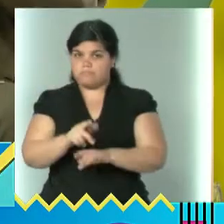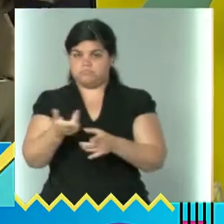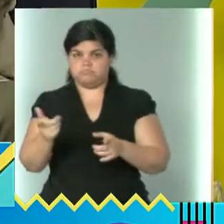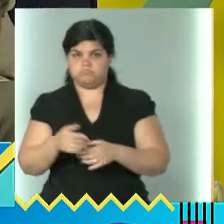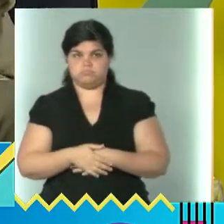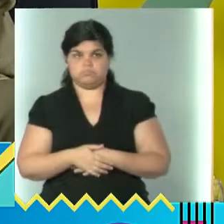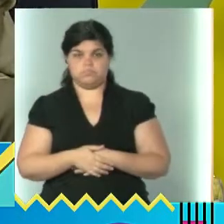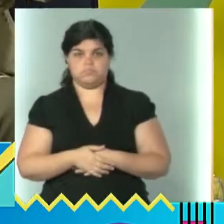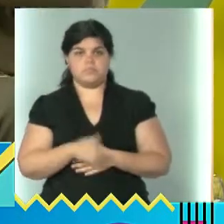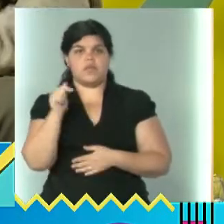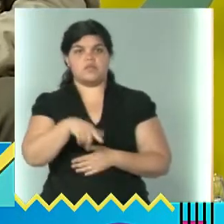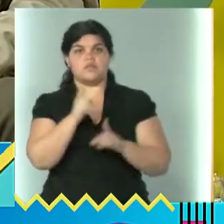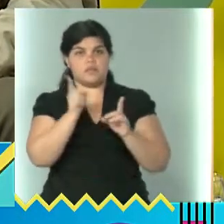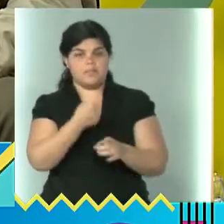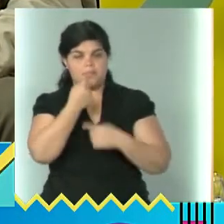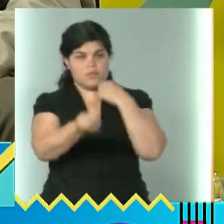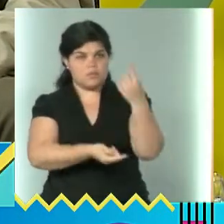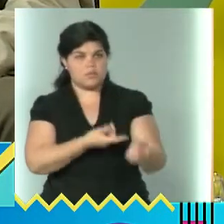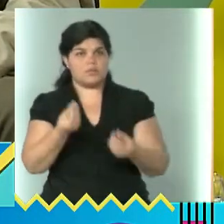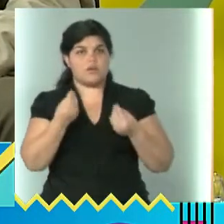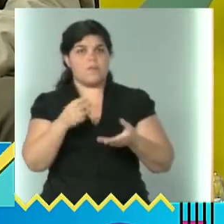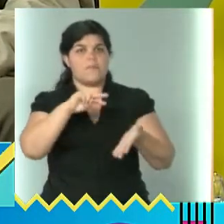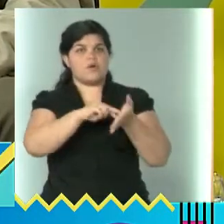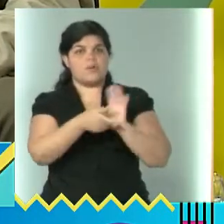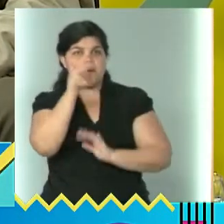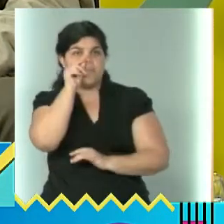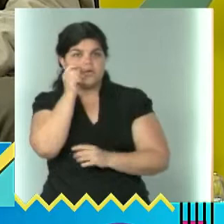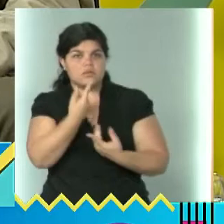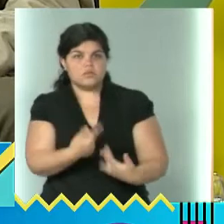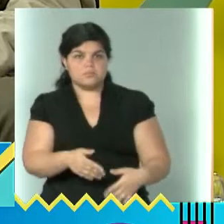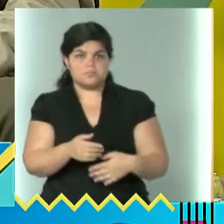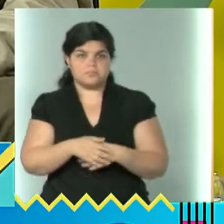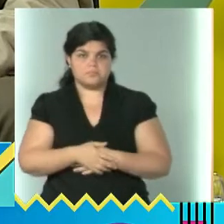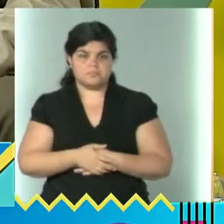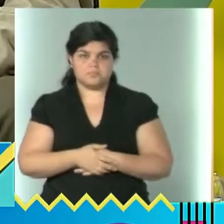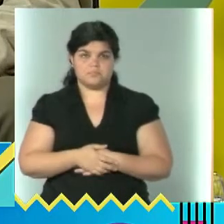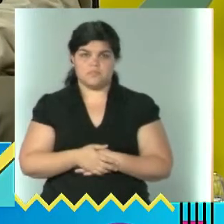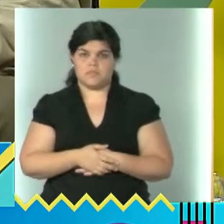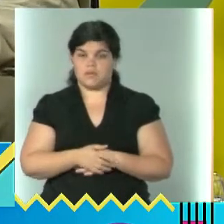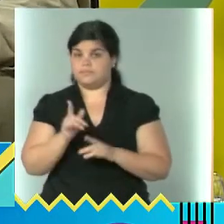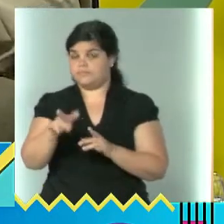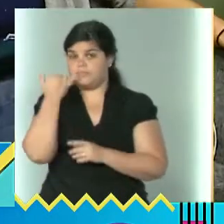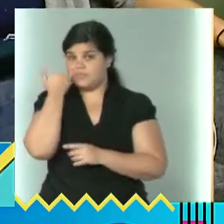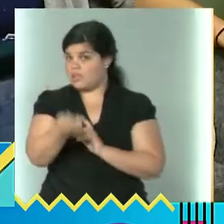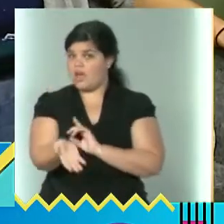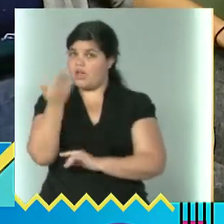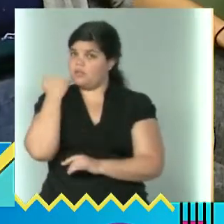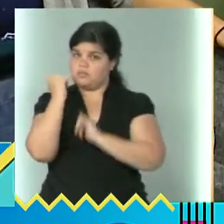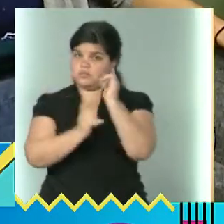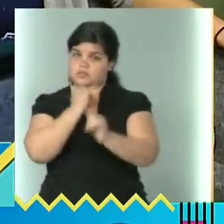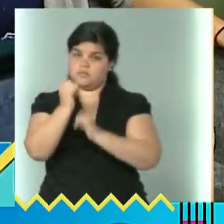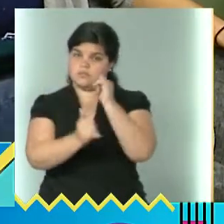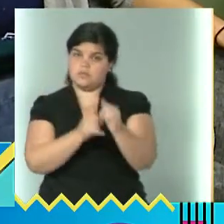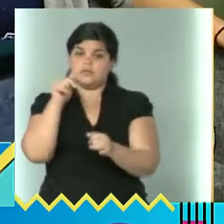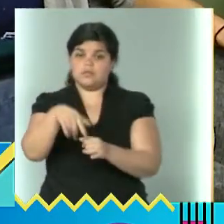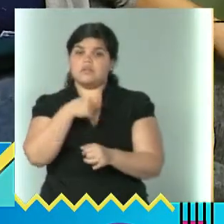Omar, ¿cuáles son las consecuencias políticas de esta situación? algo venimos diciendo eso, y yo quería agregar a